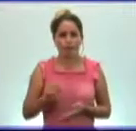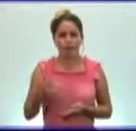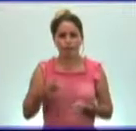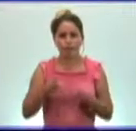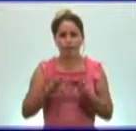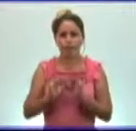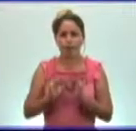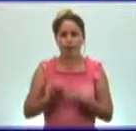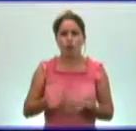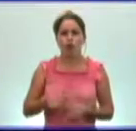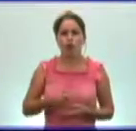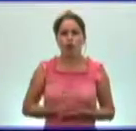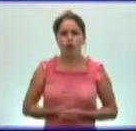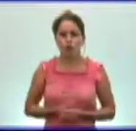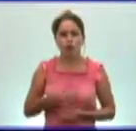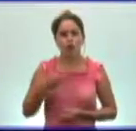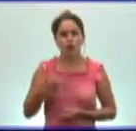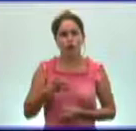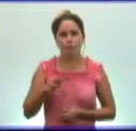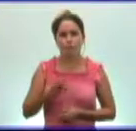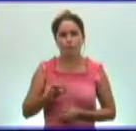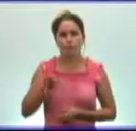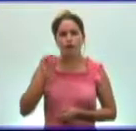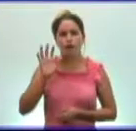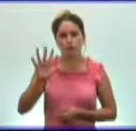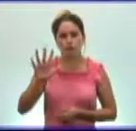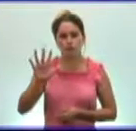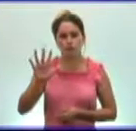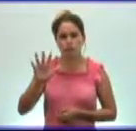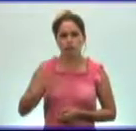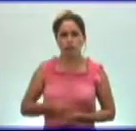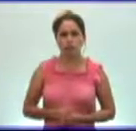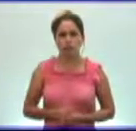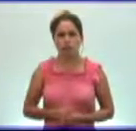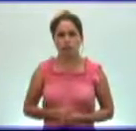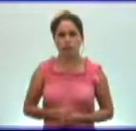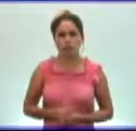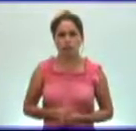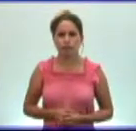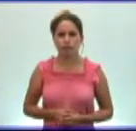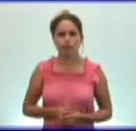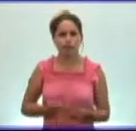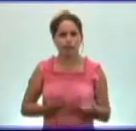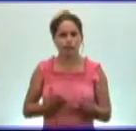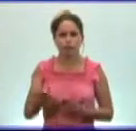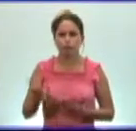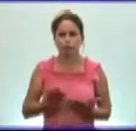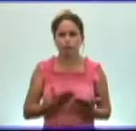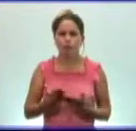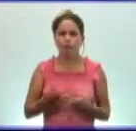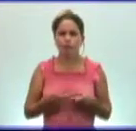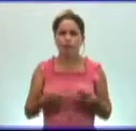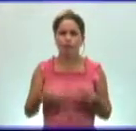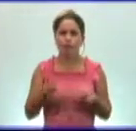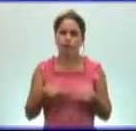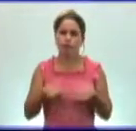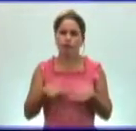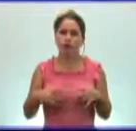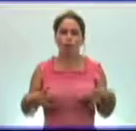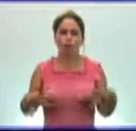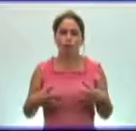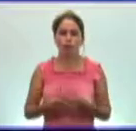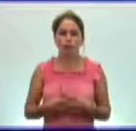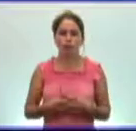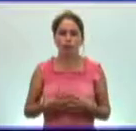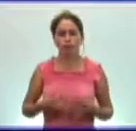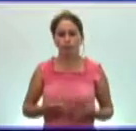el cuadro 1.3 de la página 5. Sigamos entonces con el estudio de las sustancias compuestas, y ahora vamos a hablar de